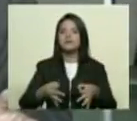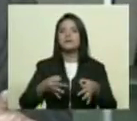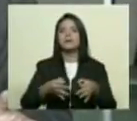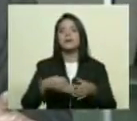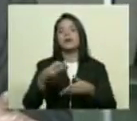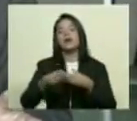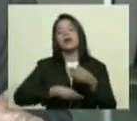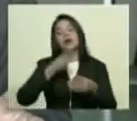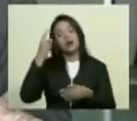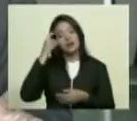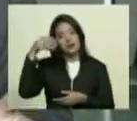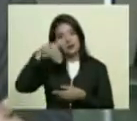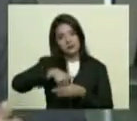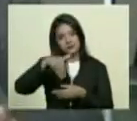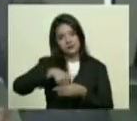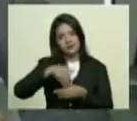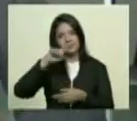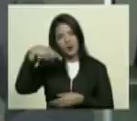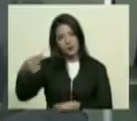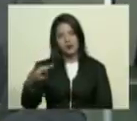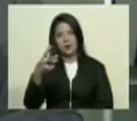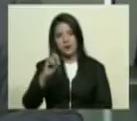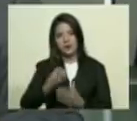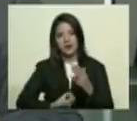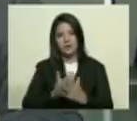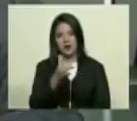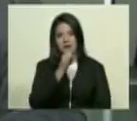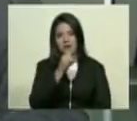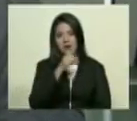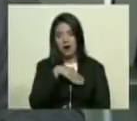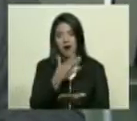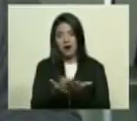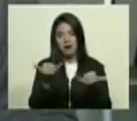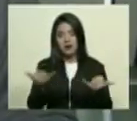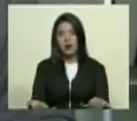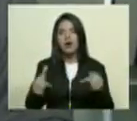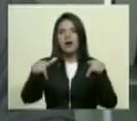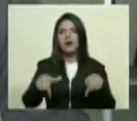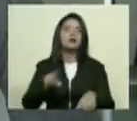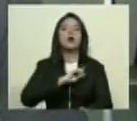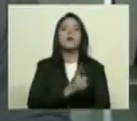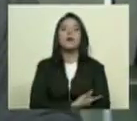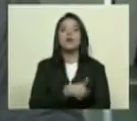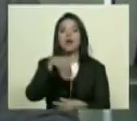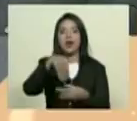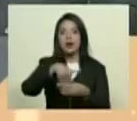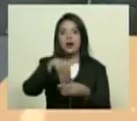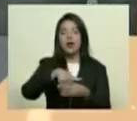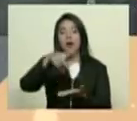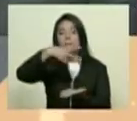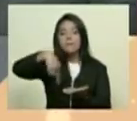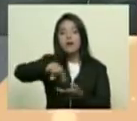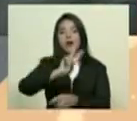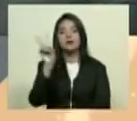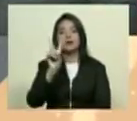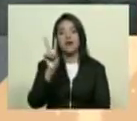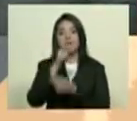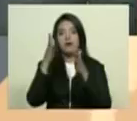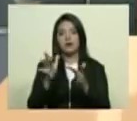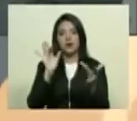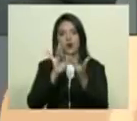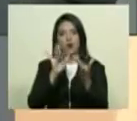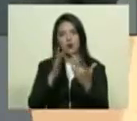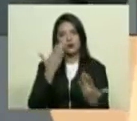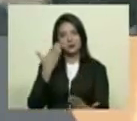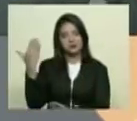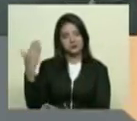realizará la fiesta electoral del próximo 20 de mayo está la información que tenemos desde el la sede del poder electoral en plaza venezuela y con ella regresamos a